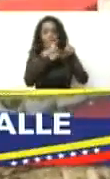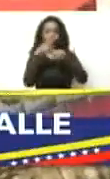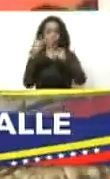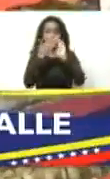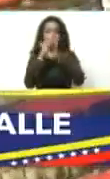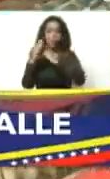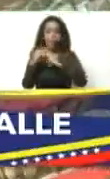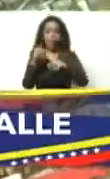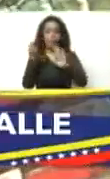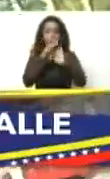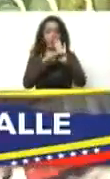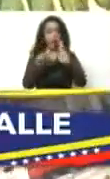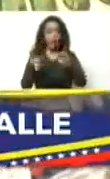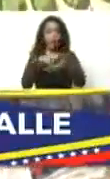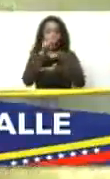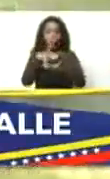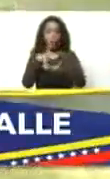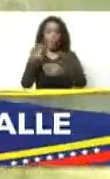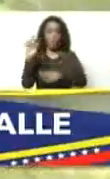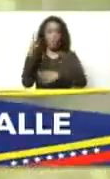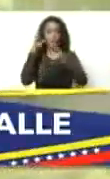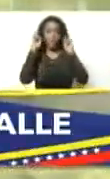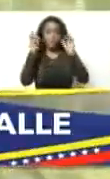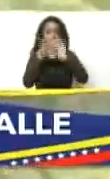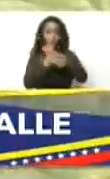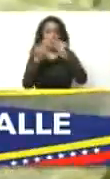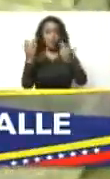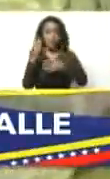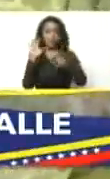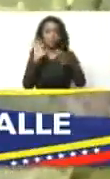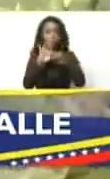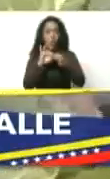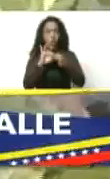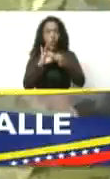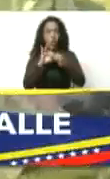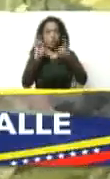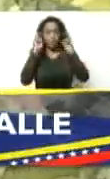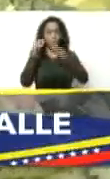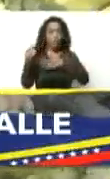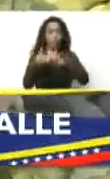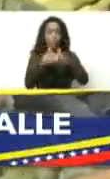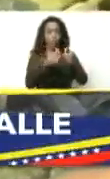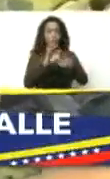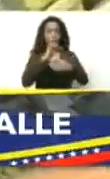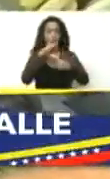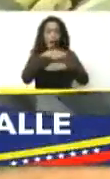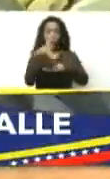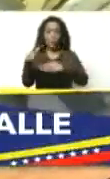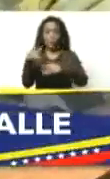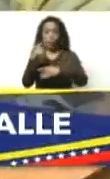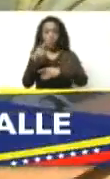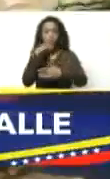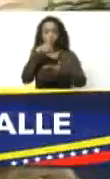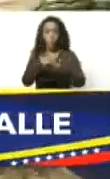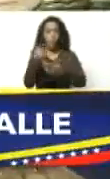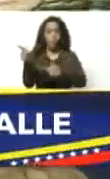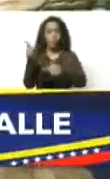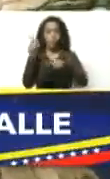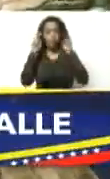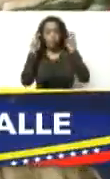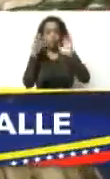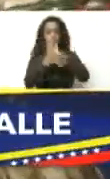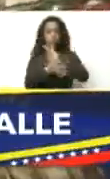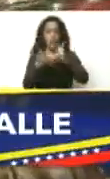a nivel nacional. El tercer vértice está relacionado con la ruta del Caribe Comunal. Usted mencionaba en su